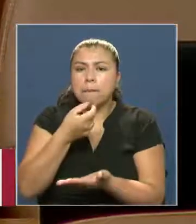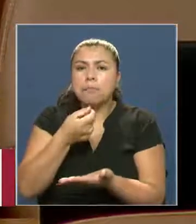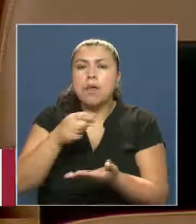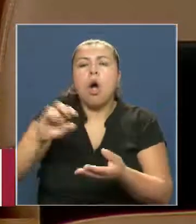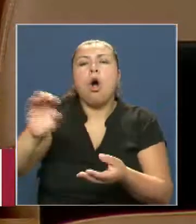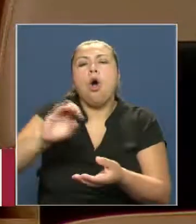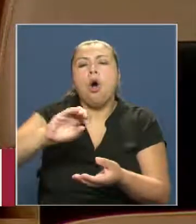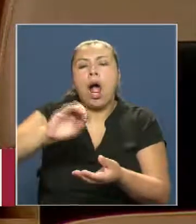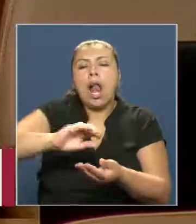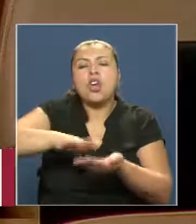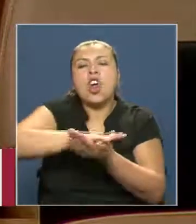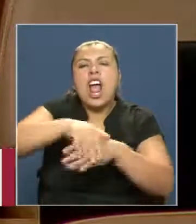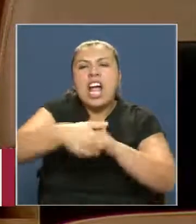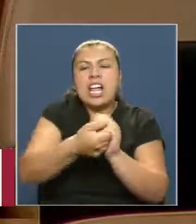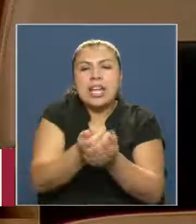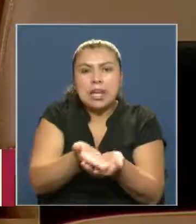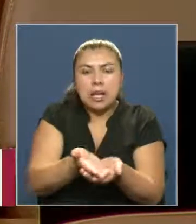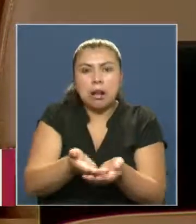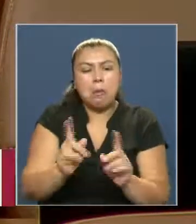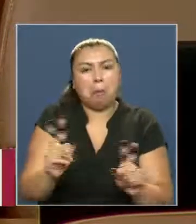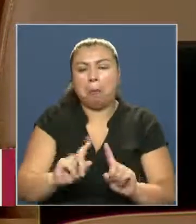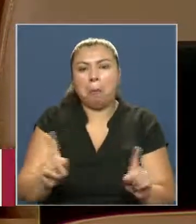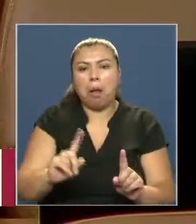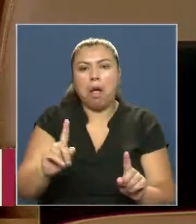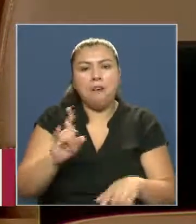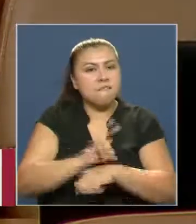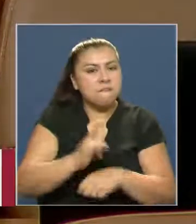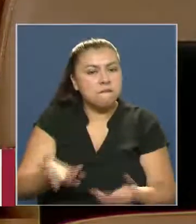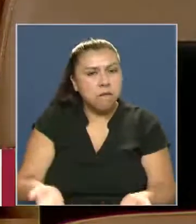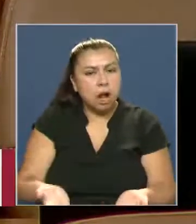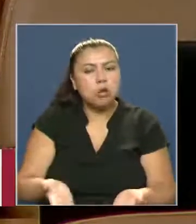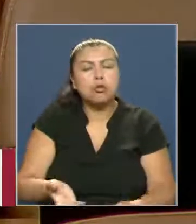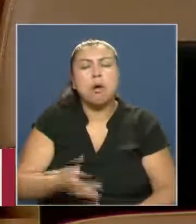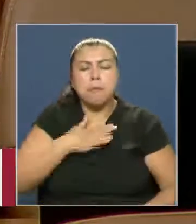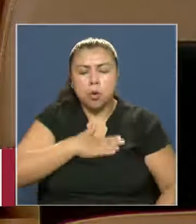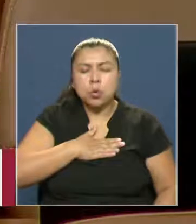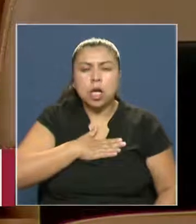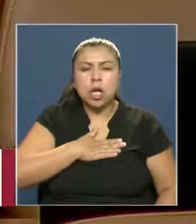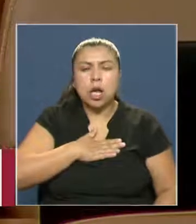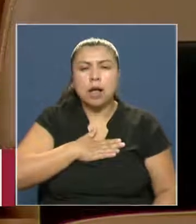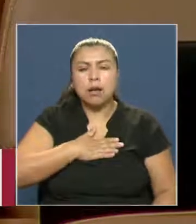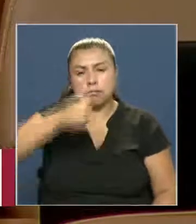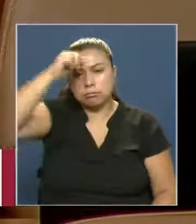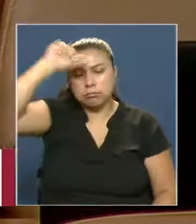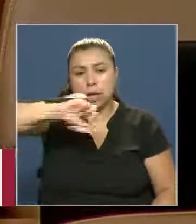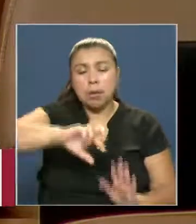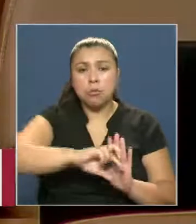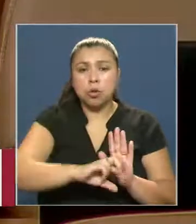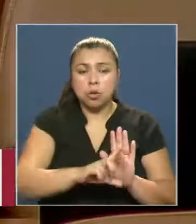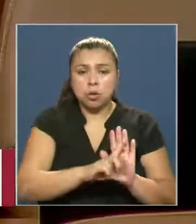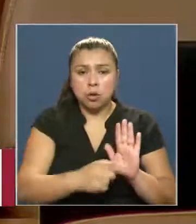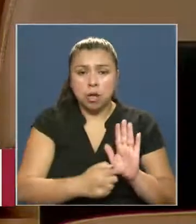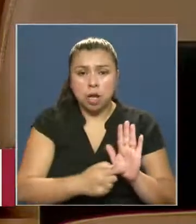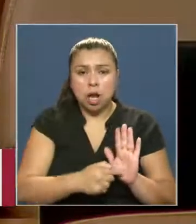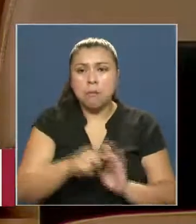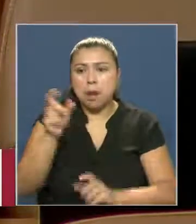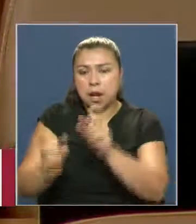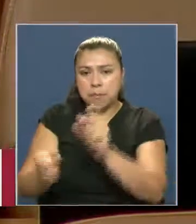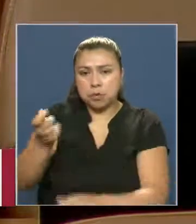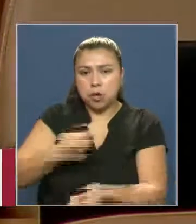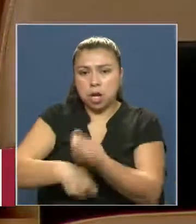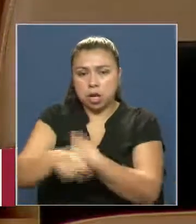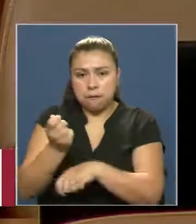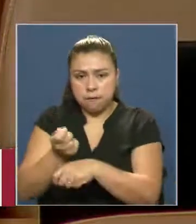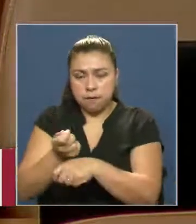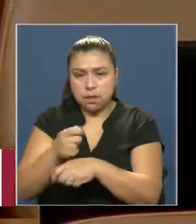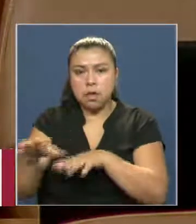no lo son. Me gustaría también que hubiera sanciones en este proyecto de ley drástica para aquellas personas que venden productos